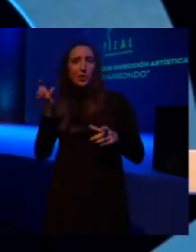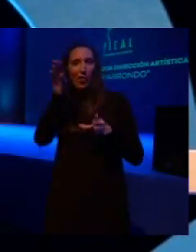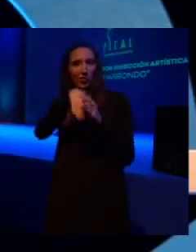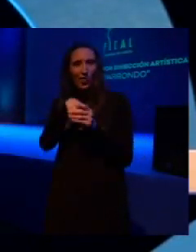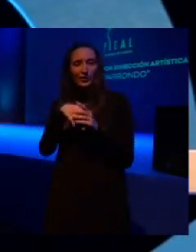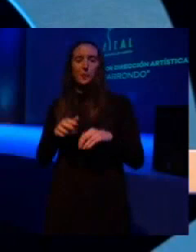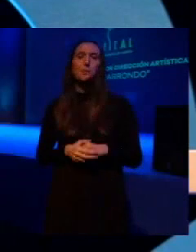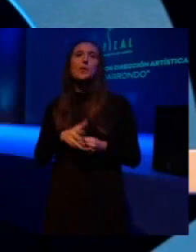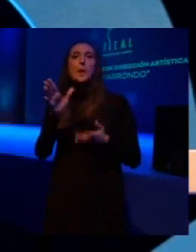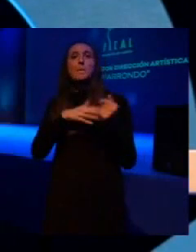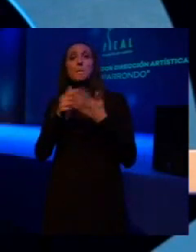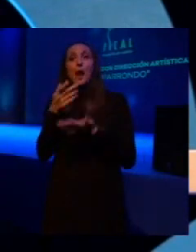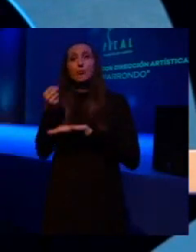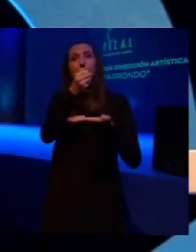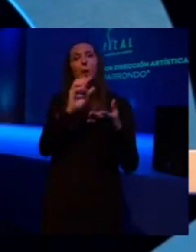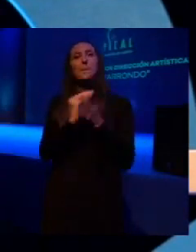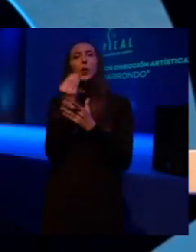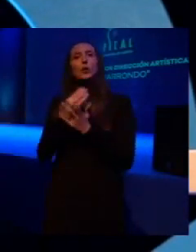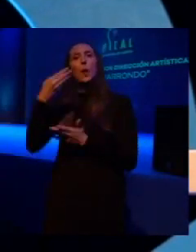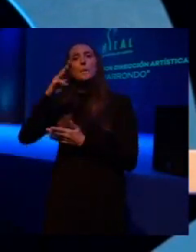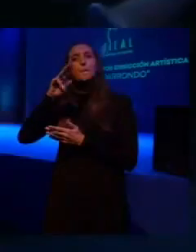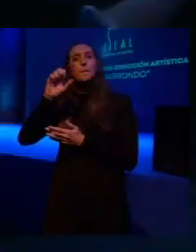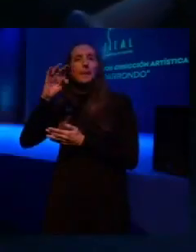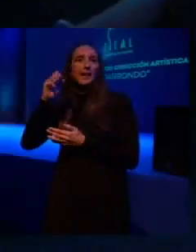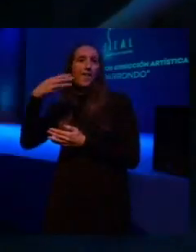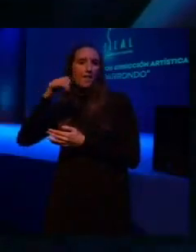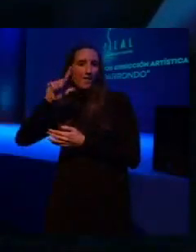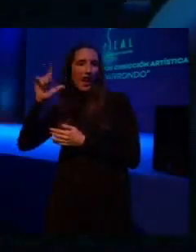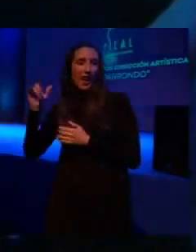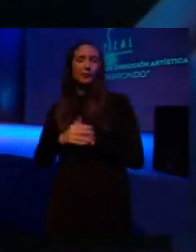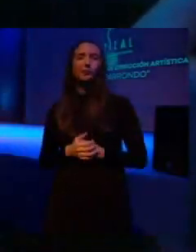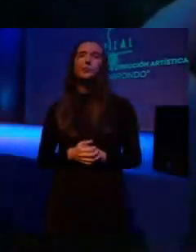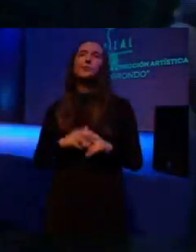historias. Entrega el premio el productor Peter Bill.